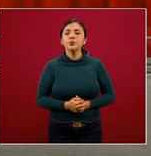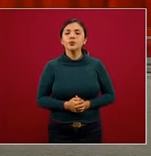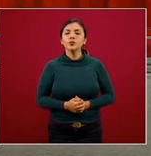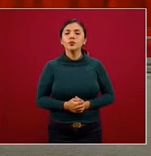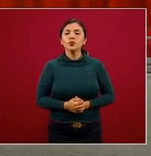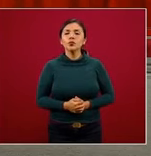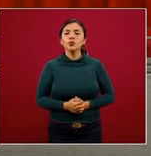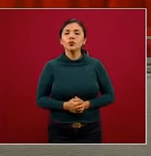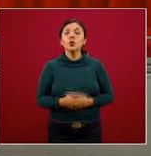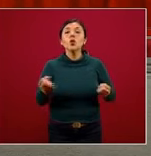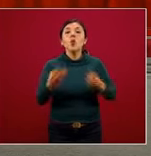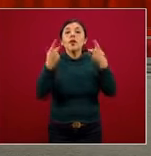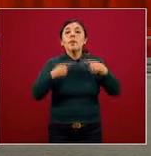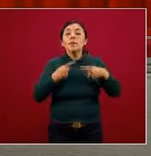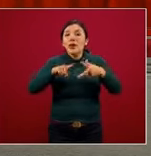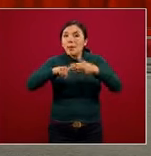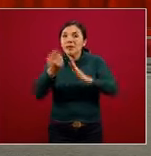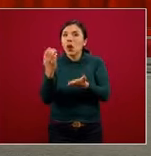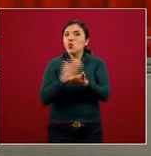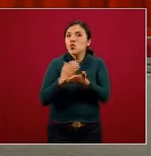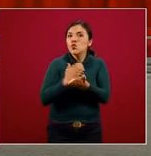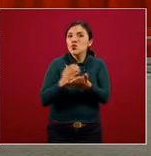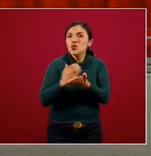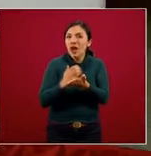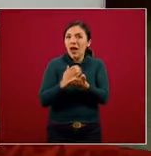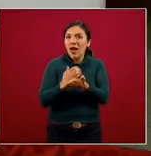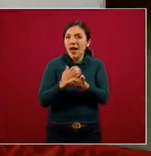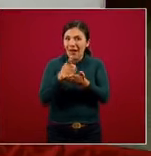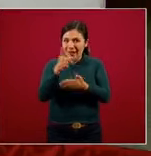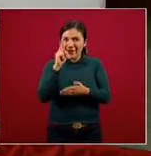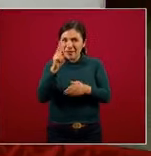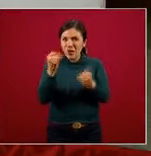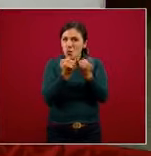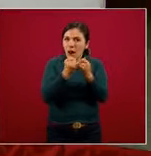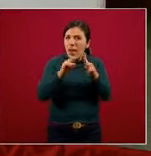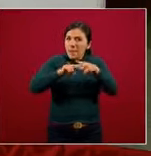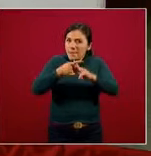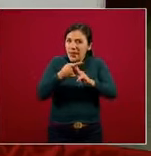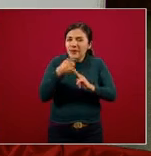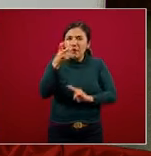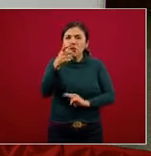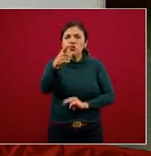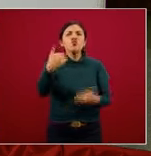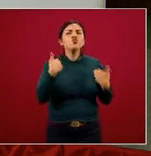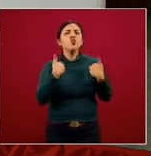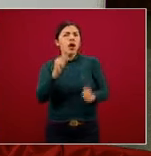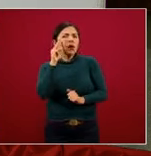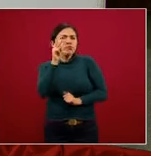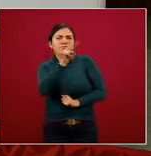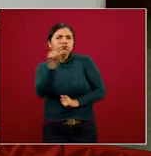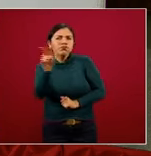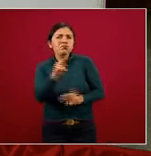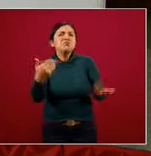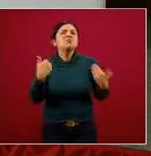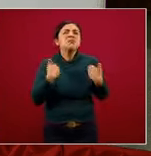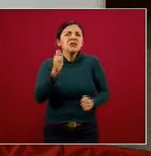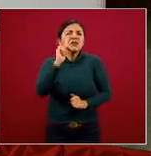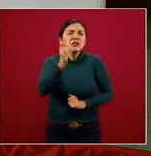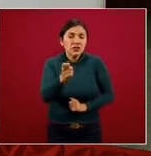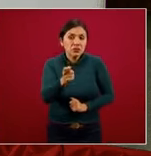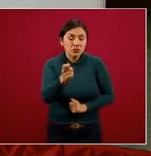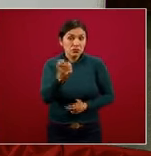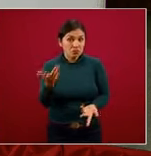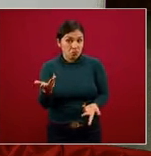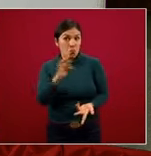las personas que se están recuperando. ¿Esto cómo lo leería el doctor Gatell? Y si podría